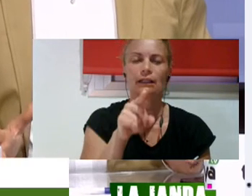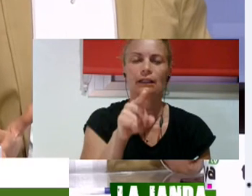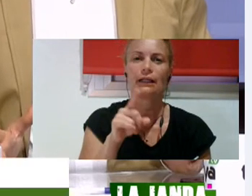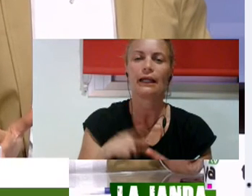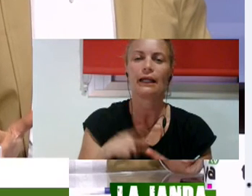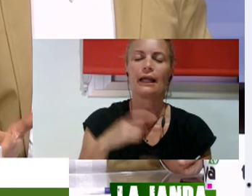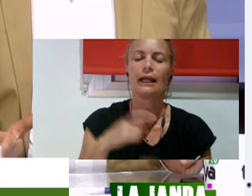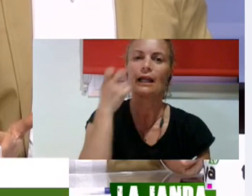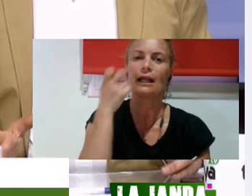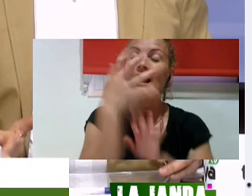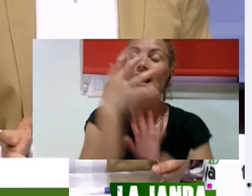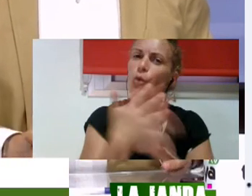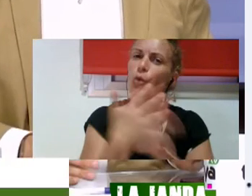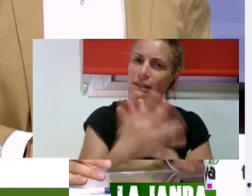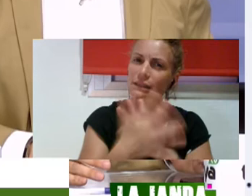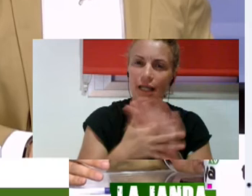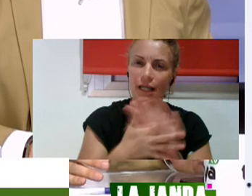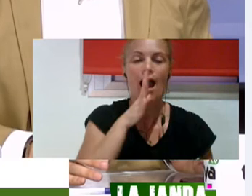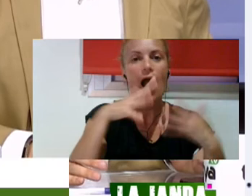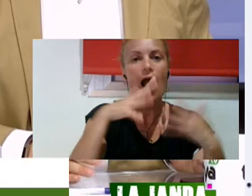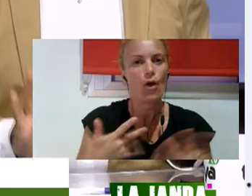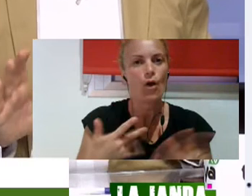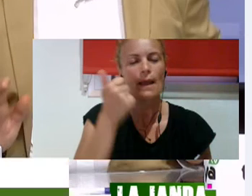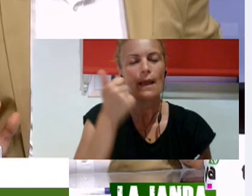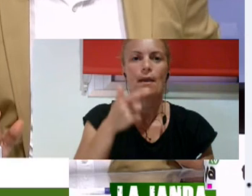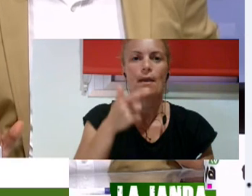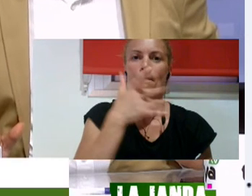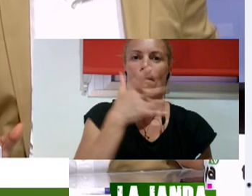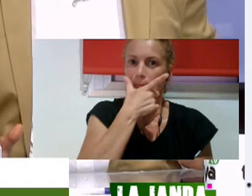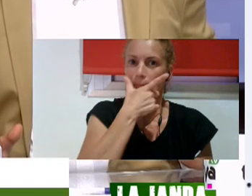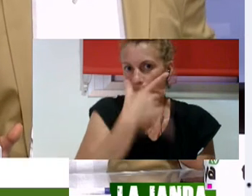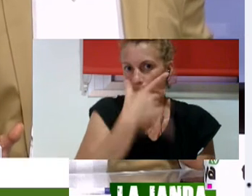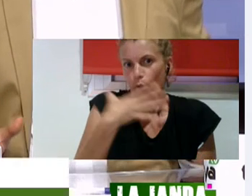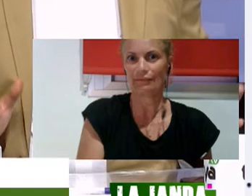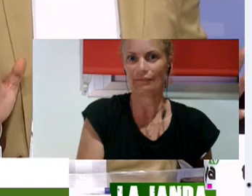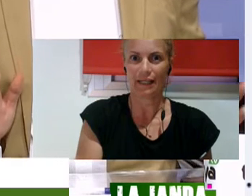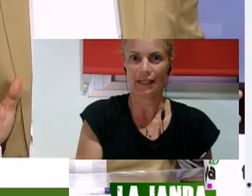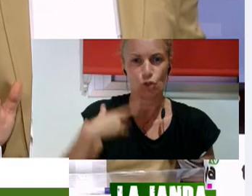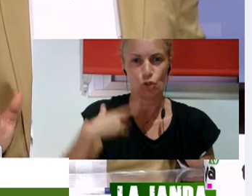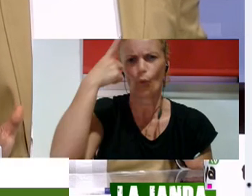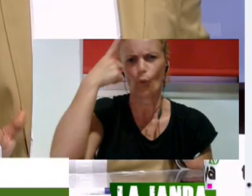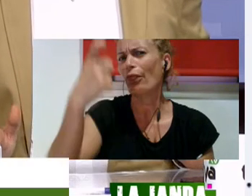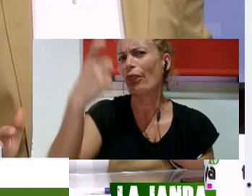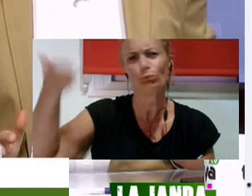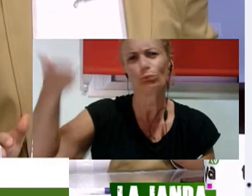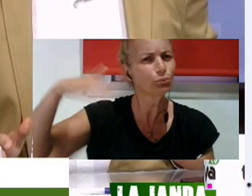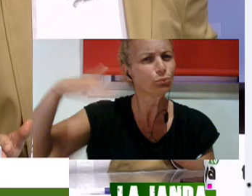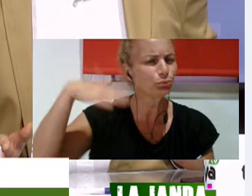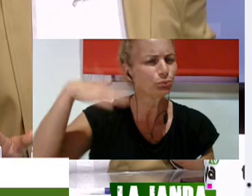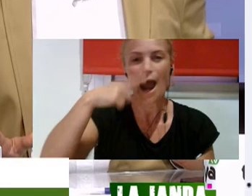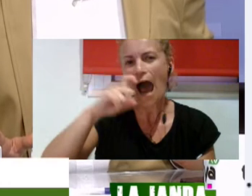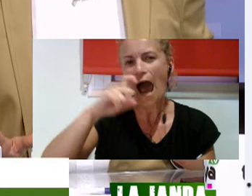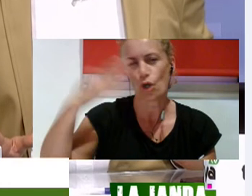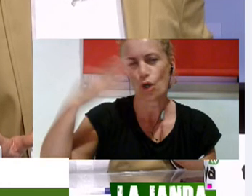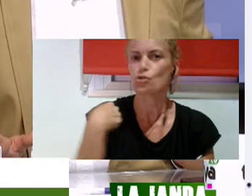la lengua de signo ahora es mucho más accesible, porque yo recuerdo hace algunos añitos que a mí me costaba